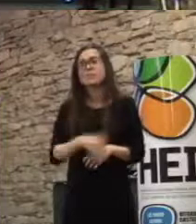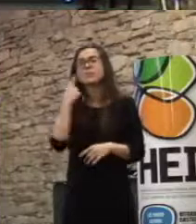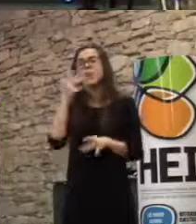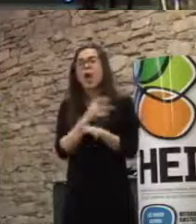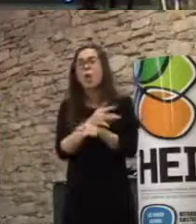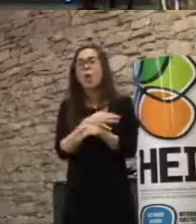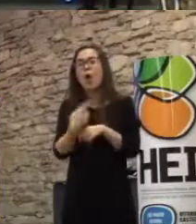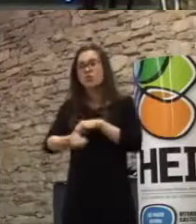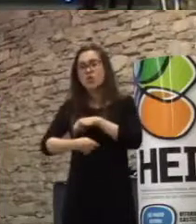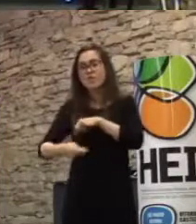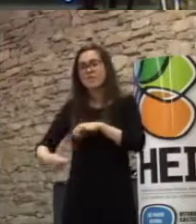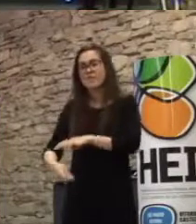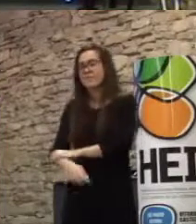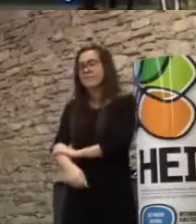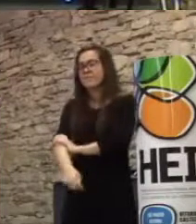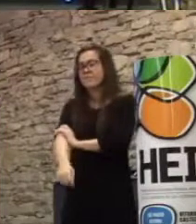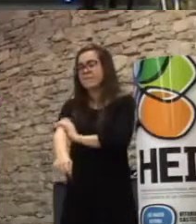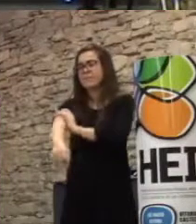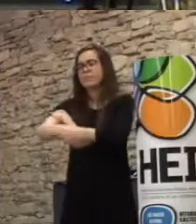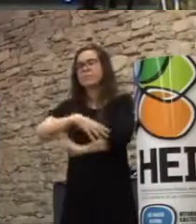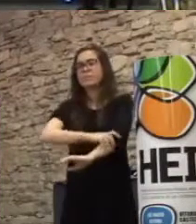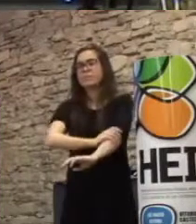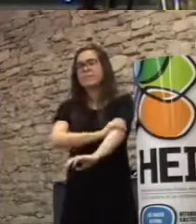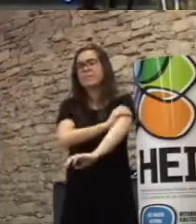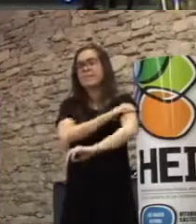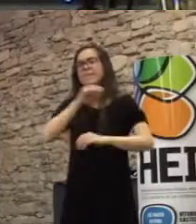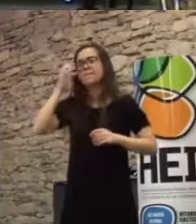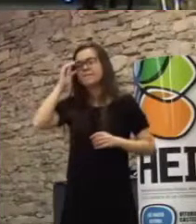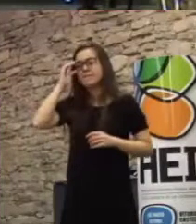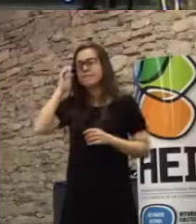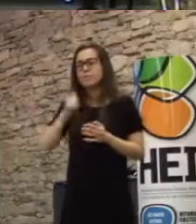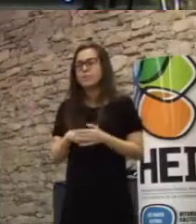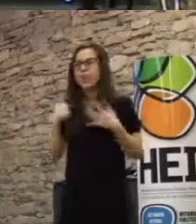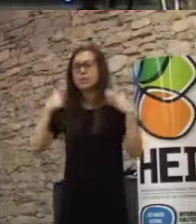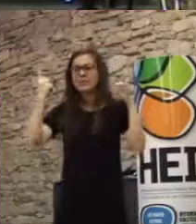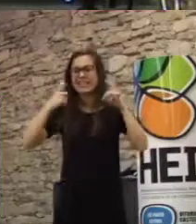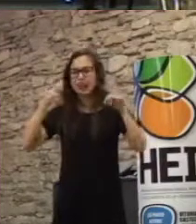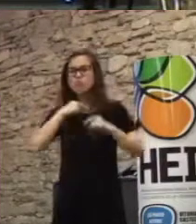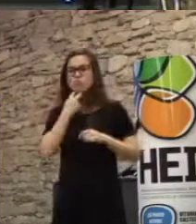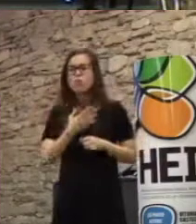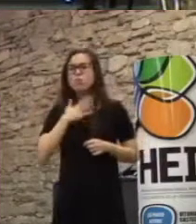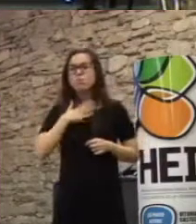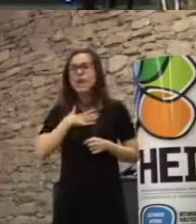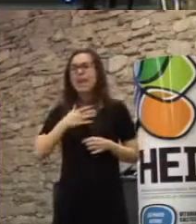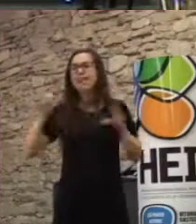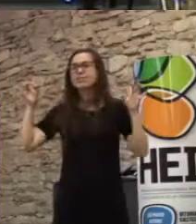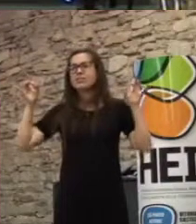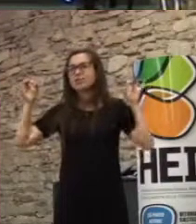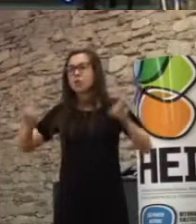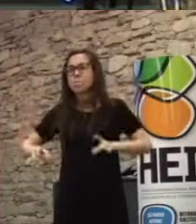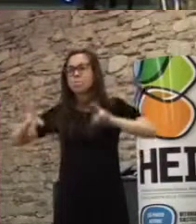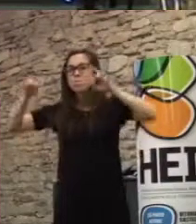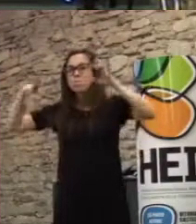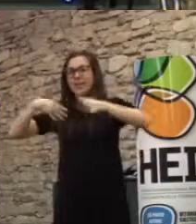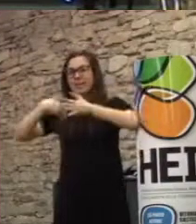cartas pues yo voy a tratar de que solamente a través de mi voz de la comunicación la magia suceda en tus propias manos